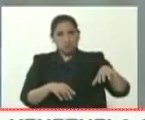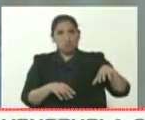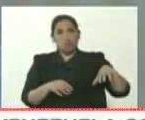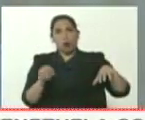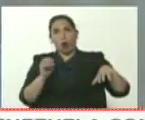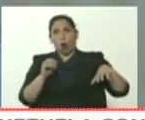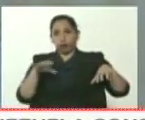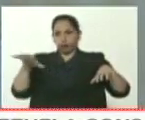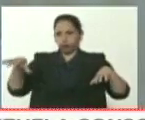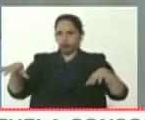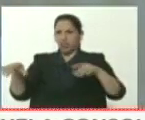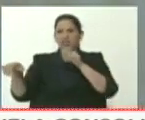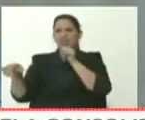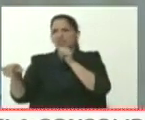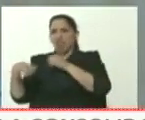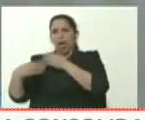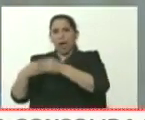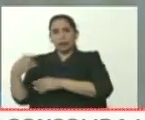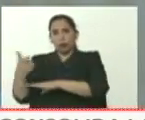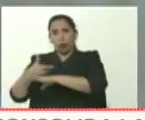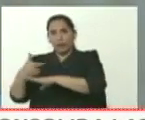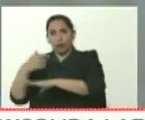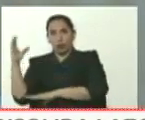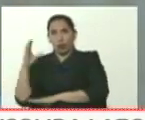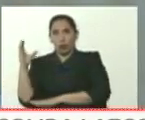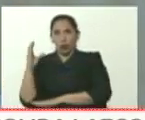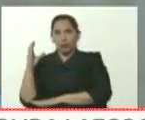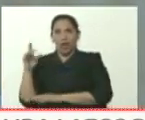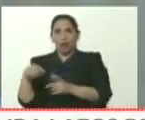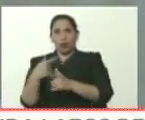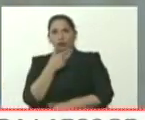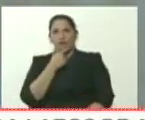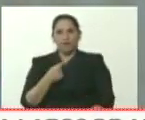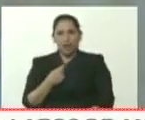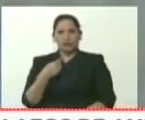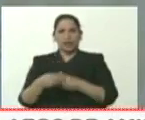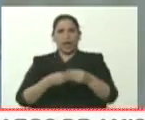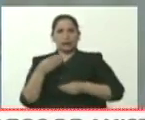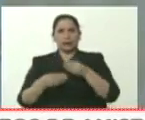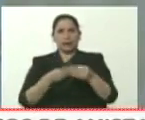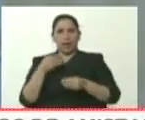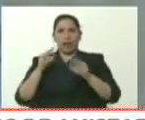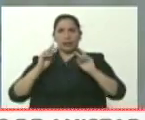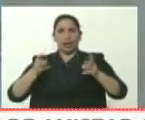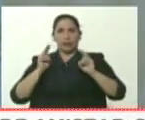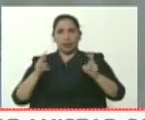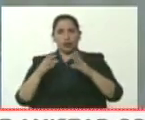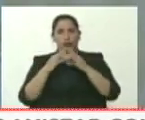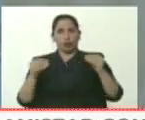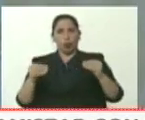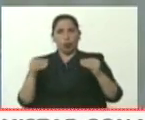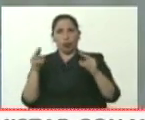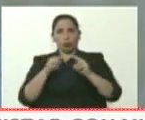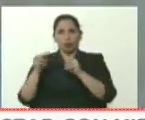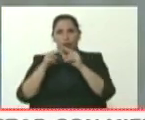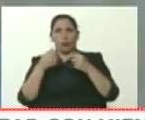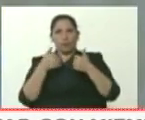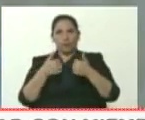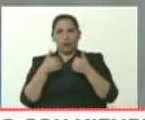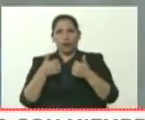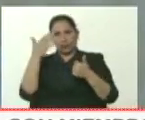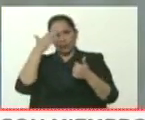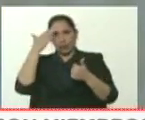de los gobiernos de Colombia, es fácil acuñar un término que todos conocemos muy bien y que